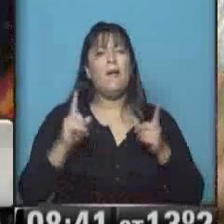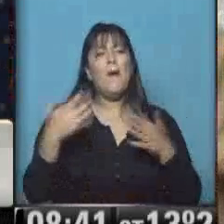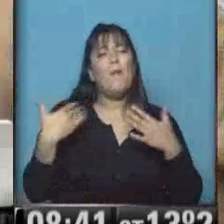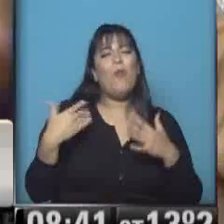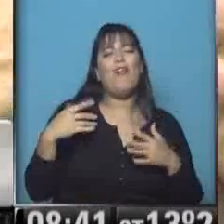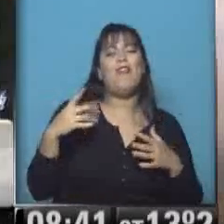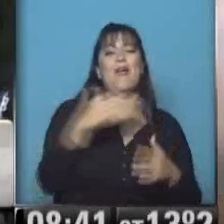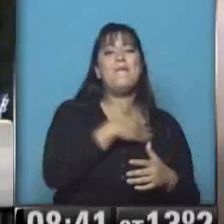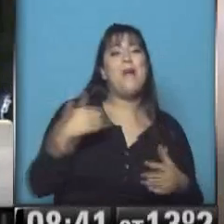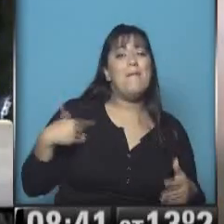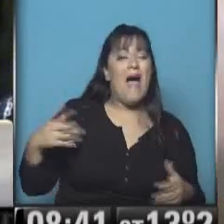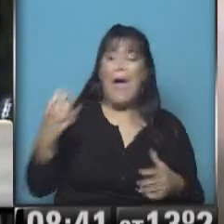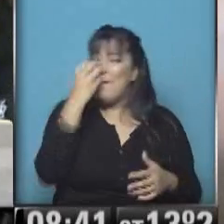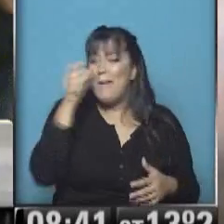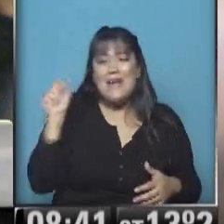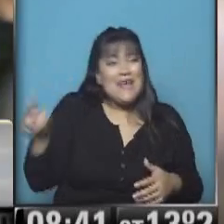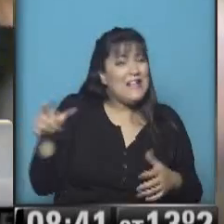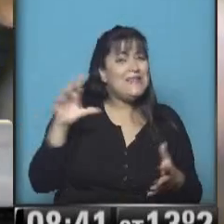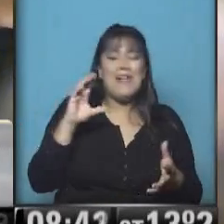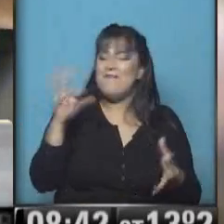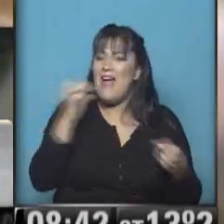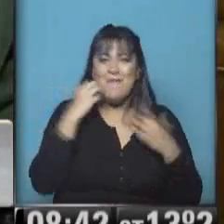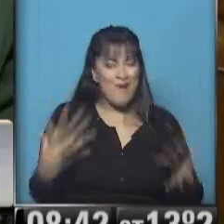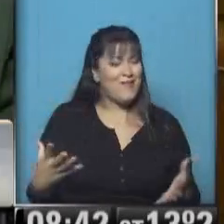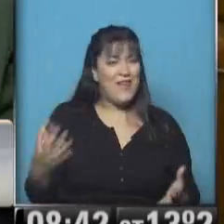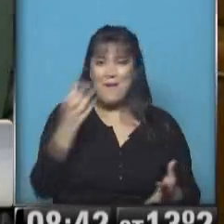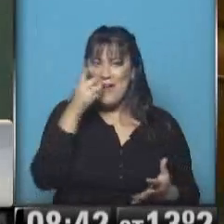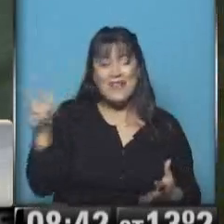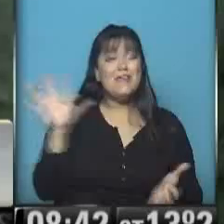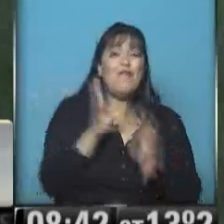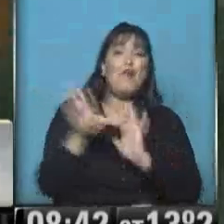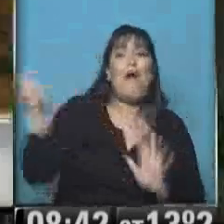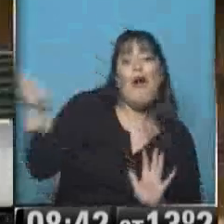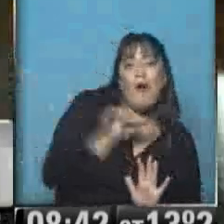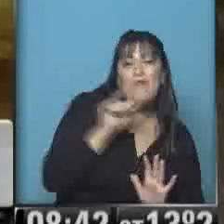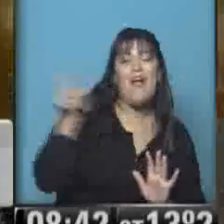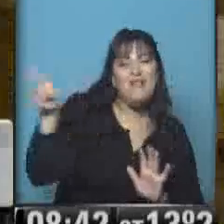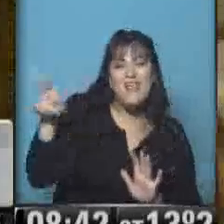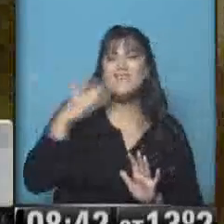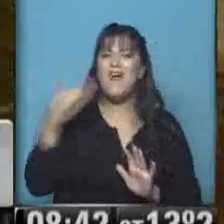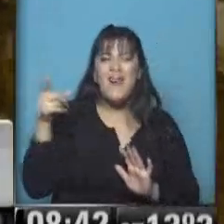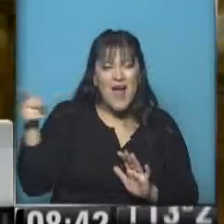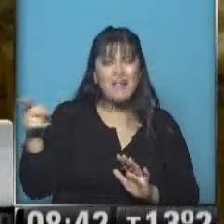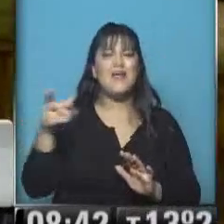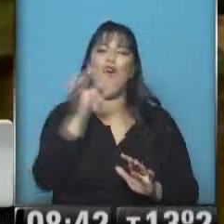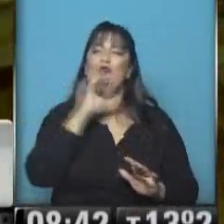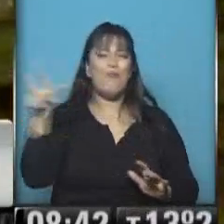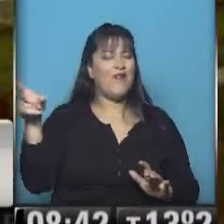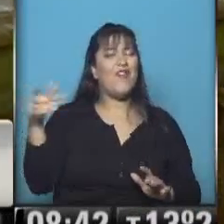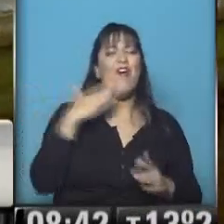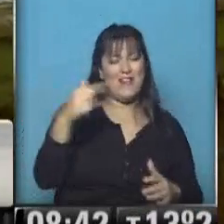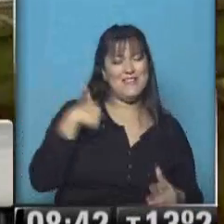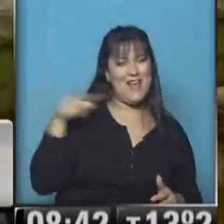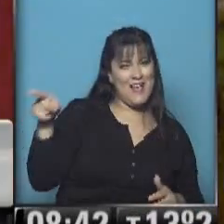a mi vieja, que era una payasa, era una tipa hermosa. De ella creo que heredé la cuestión del sentido del humor. Entonces ahí